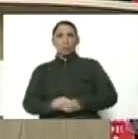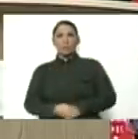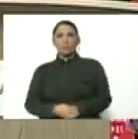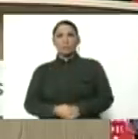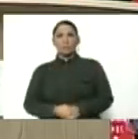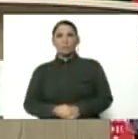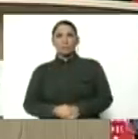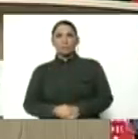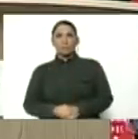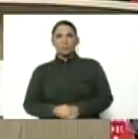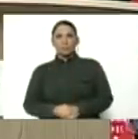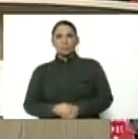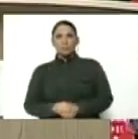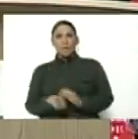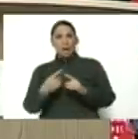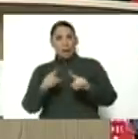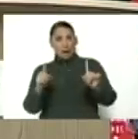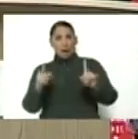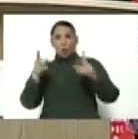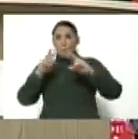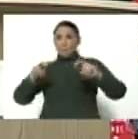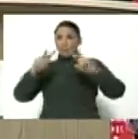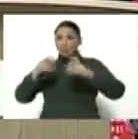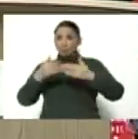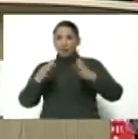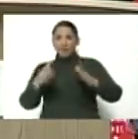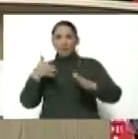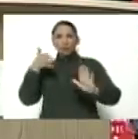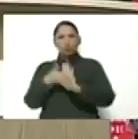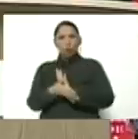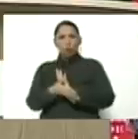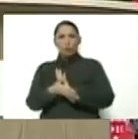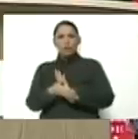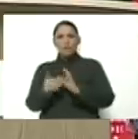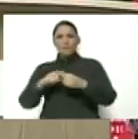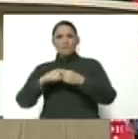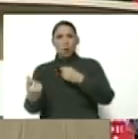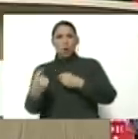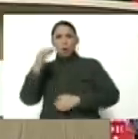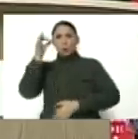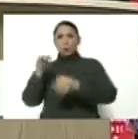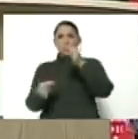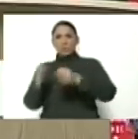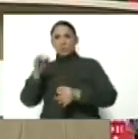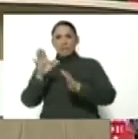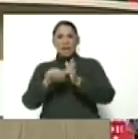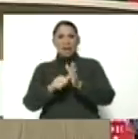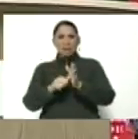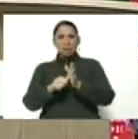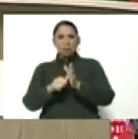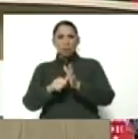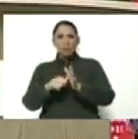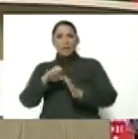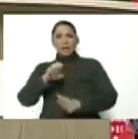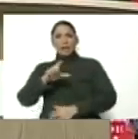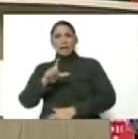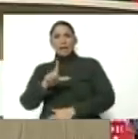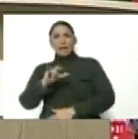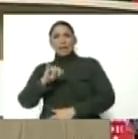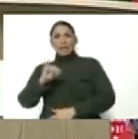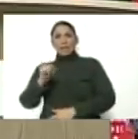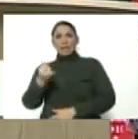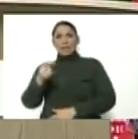Venezuela. Hay una línea de investigación que se está abriendo respecto al desertor de la justicia, al ladrón de Eligio Cedeño,